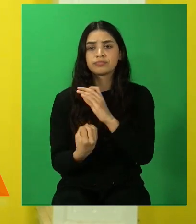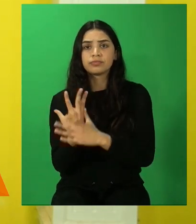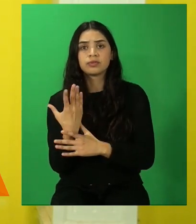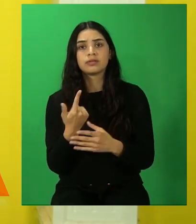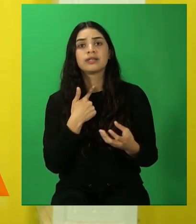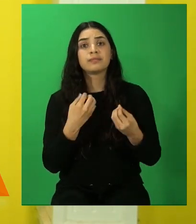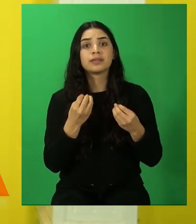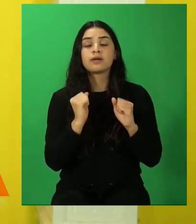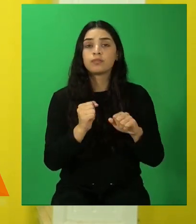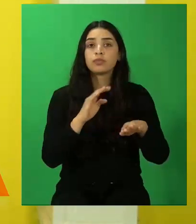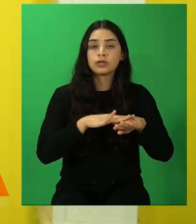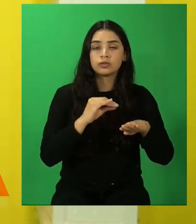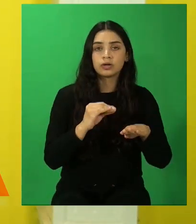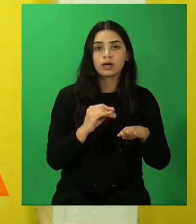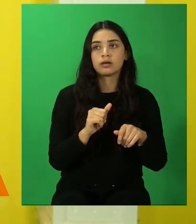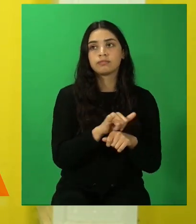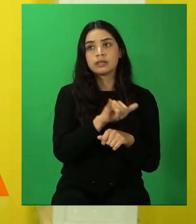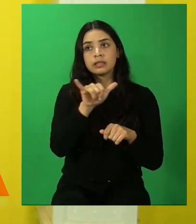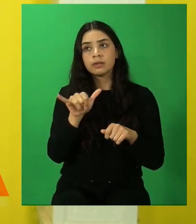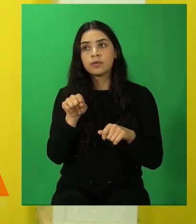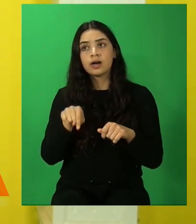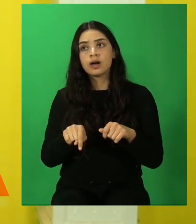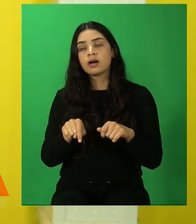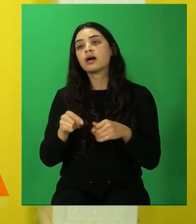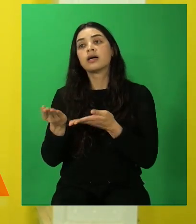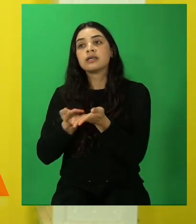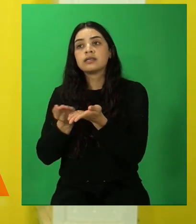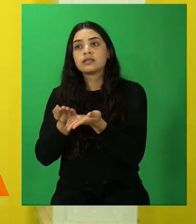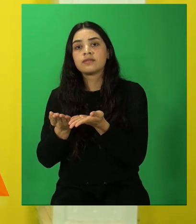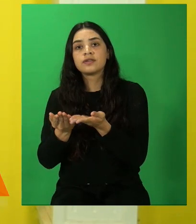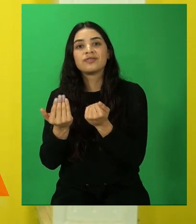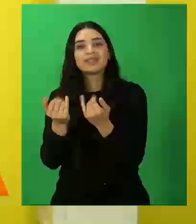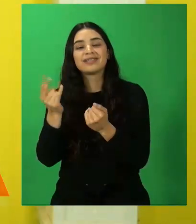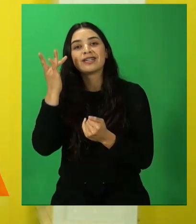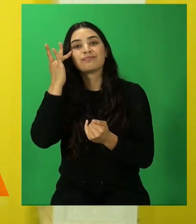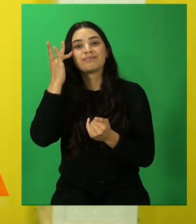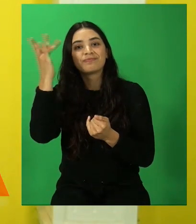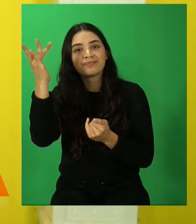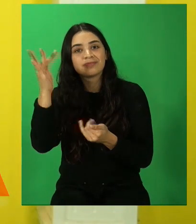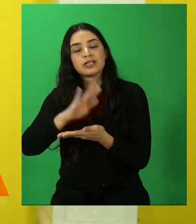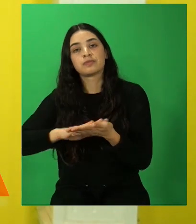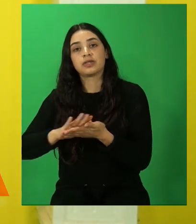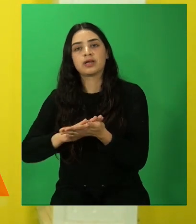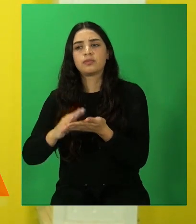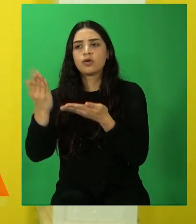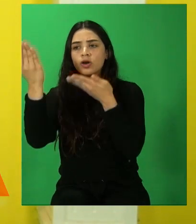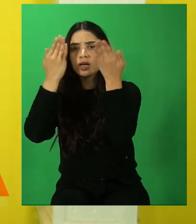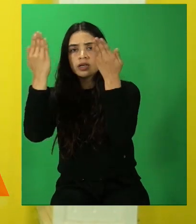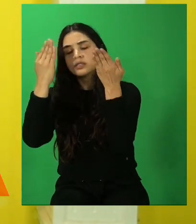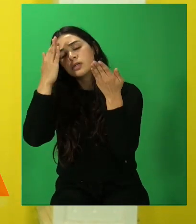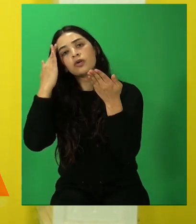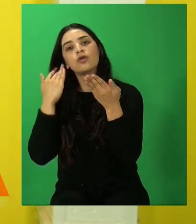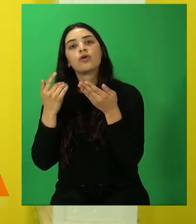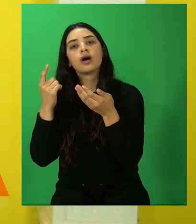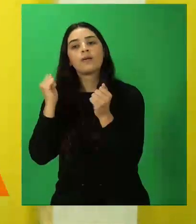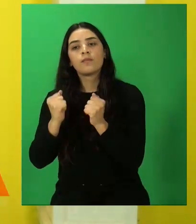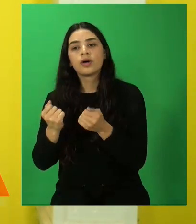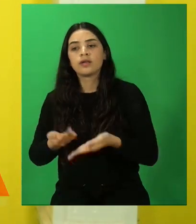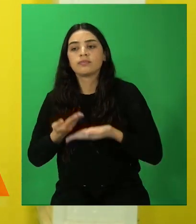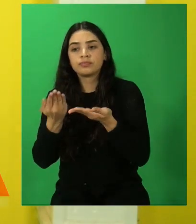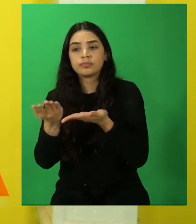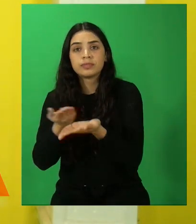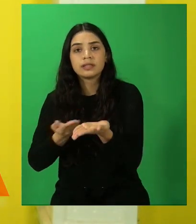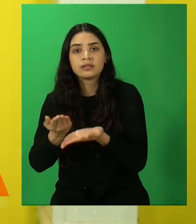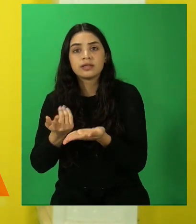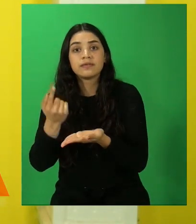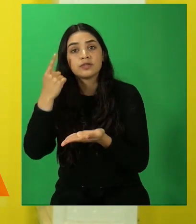tangible. Requiere de una habilidad, por ejemplo, un psicólogo requiere de ciertas habilidades para atender a un ser humano.